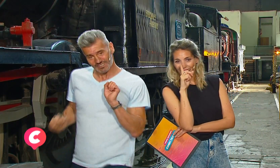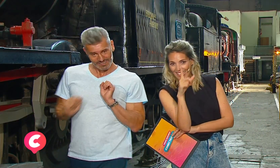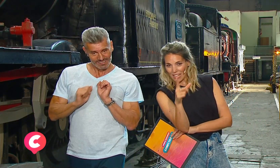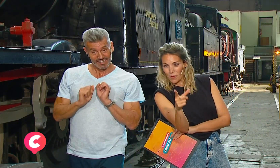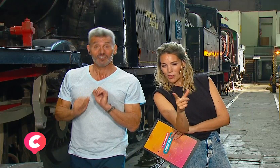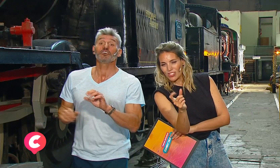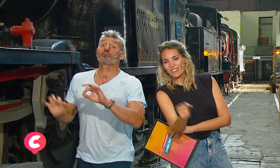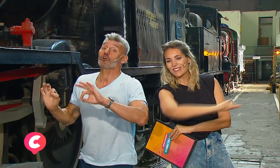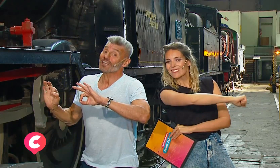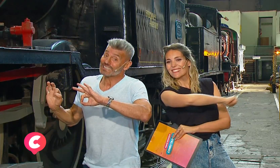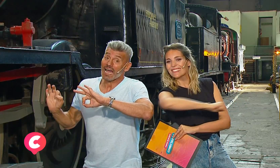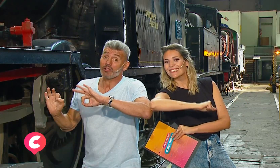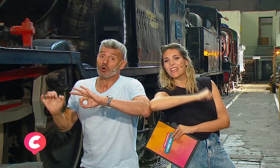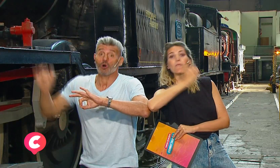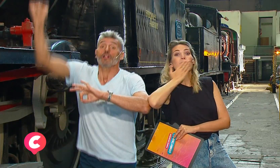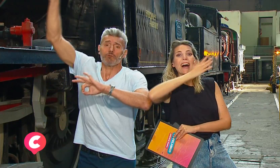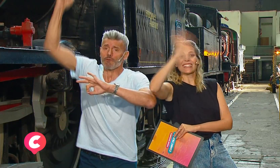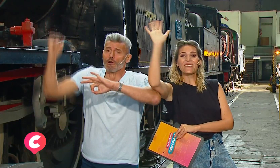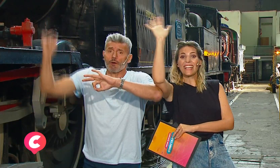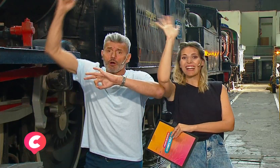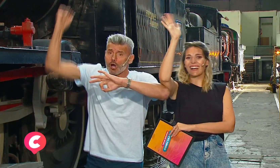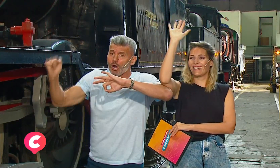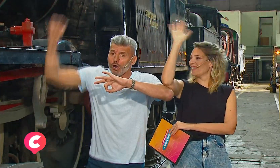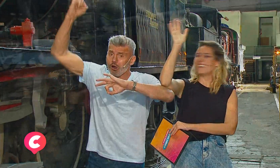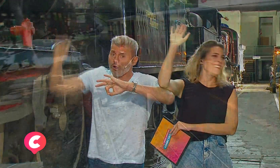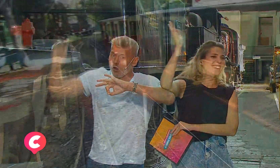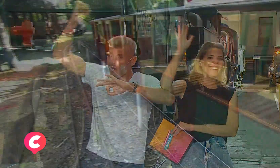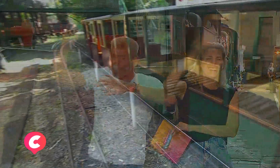Todos Estamos Conectados. Hasta mañana.